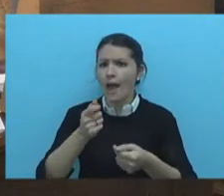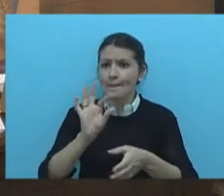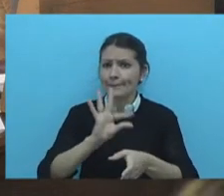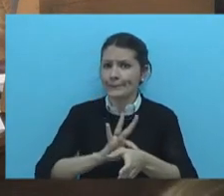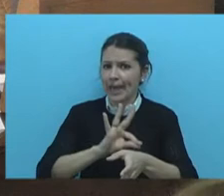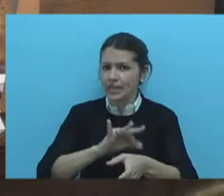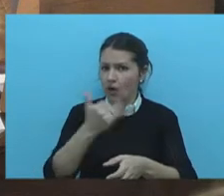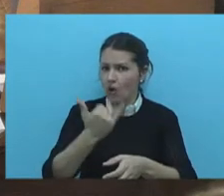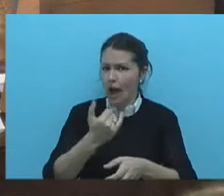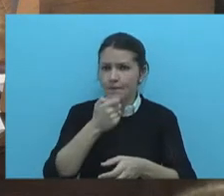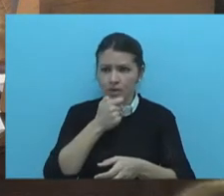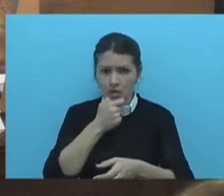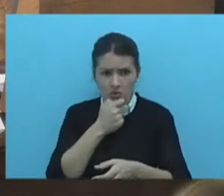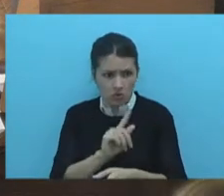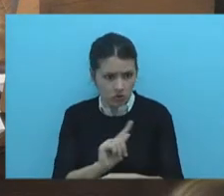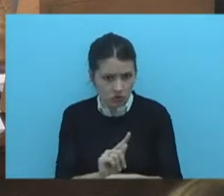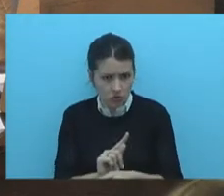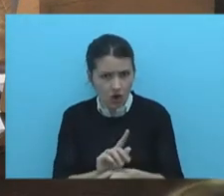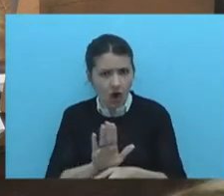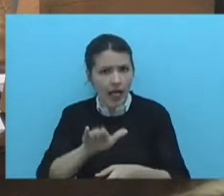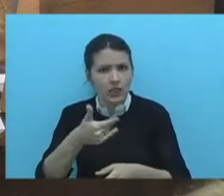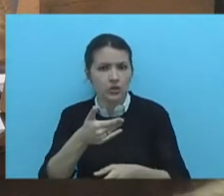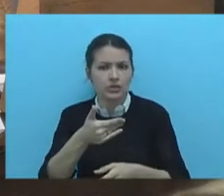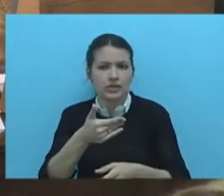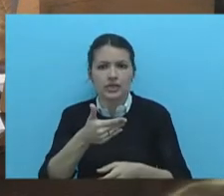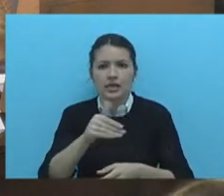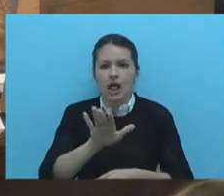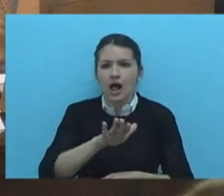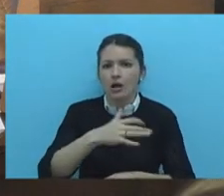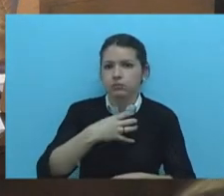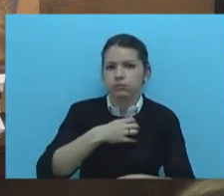los alumnos deben trasladarse a otros defectores para poder realizar